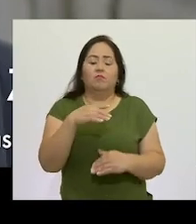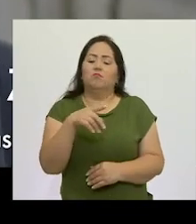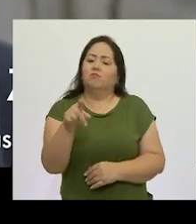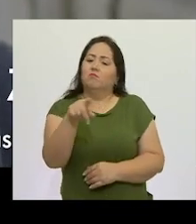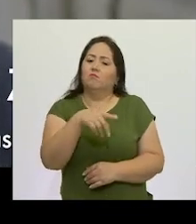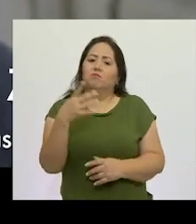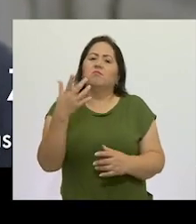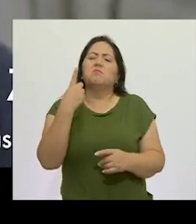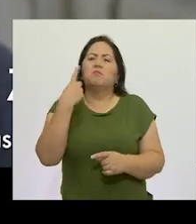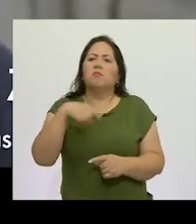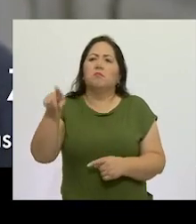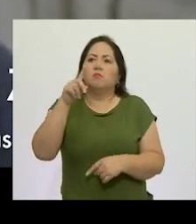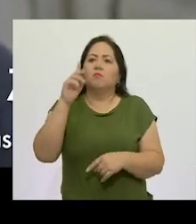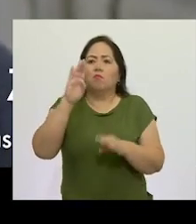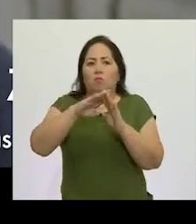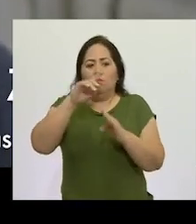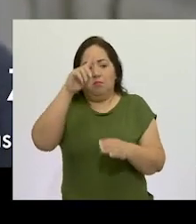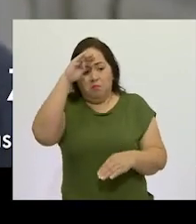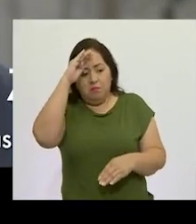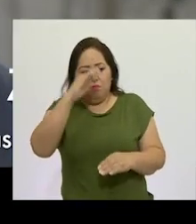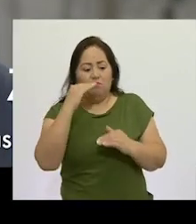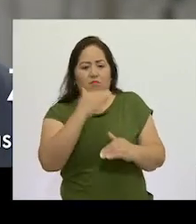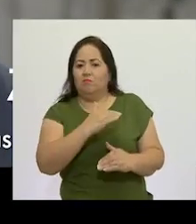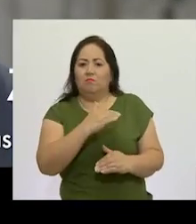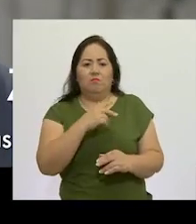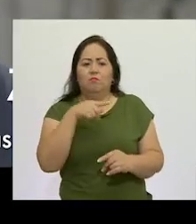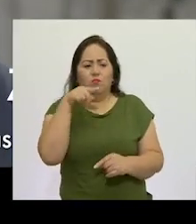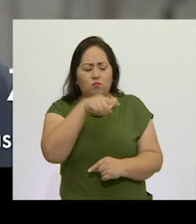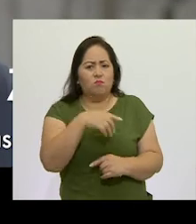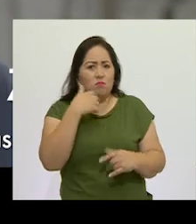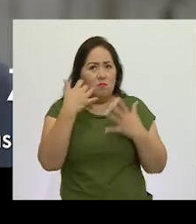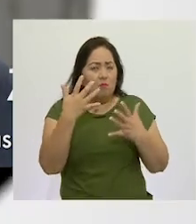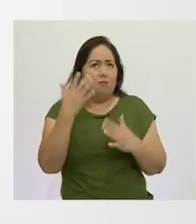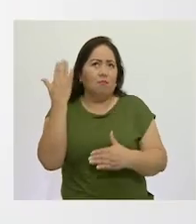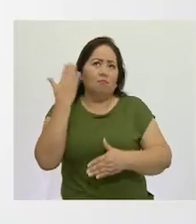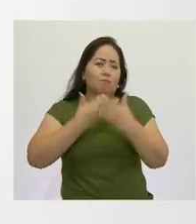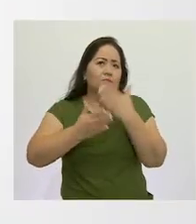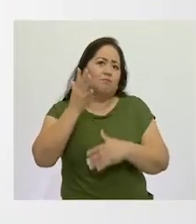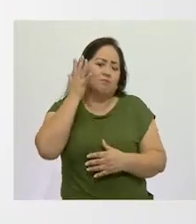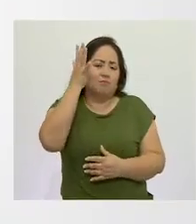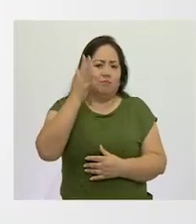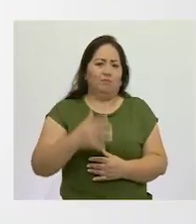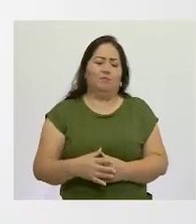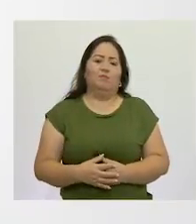límites solamente se crearon para marcar la distancia hasta donde tú quieres llegar.